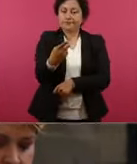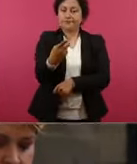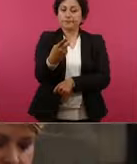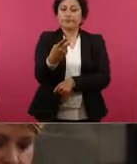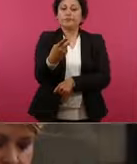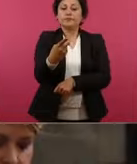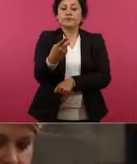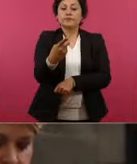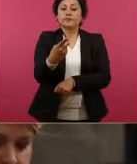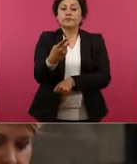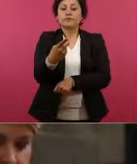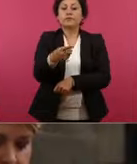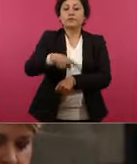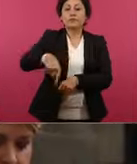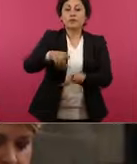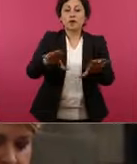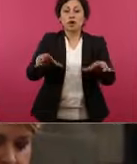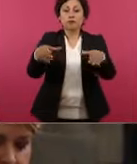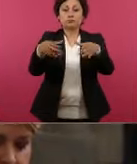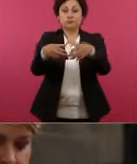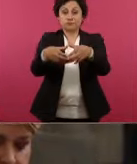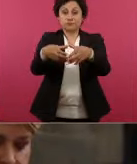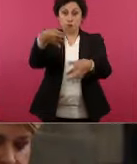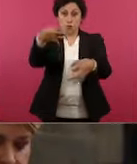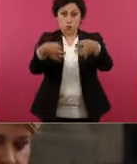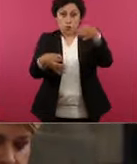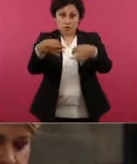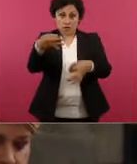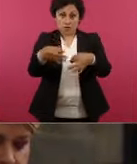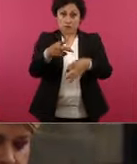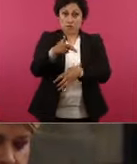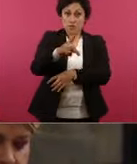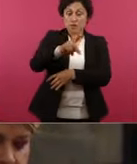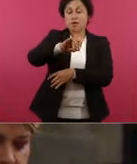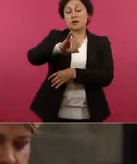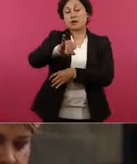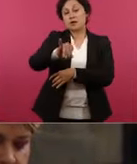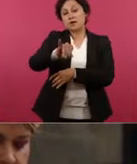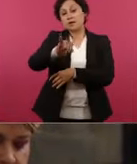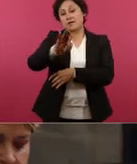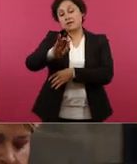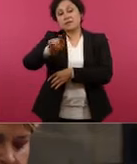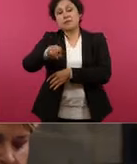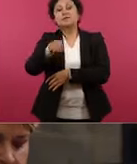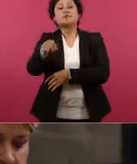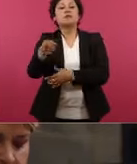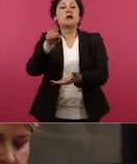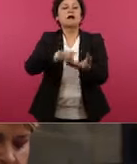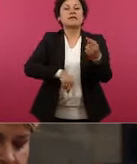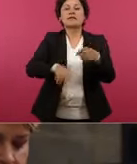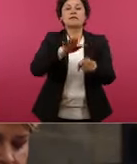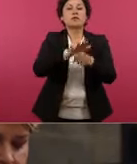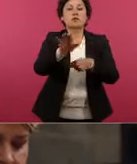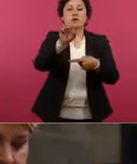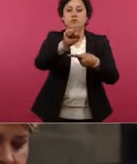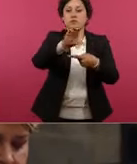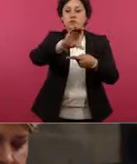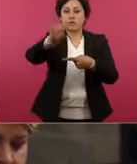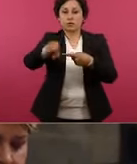el Poder Judicial, lo que comprende la Suprema Corte de Justicia,